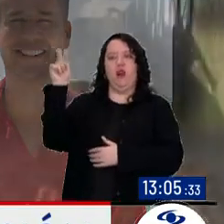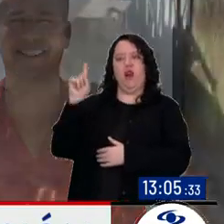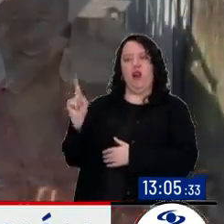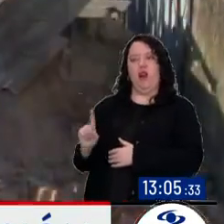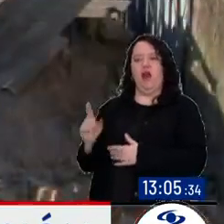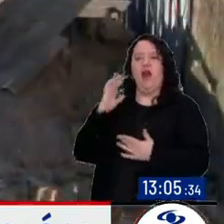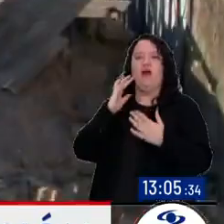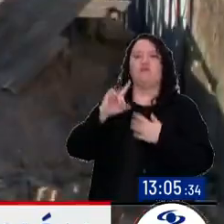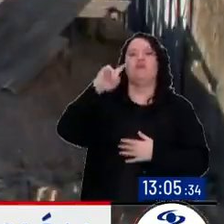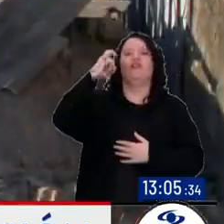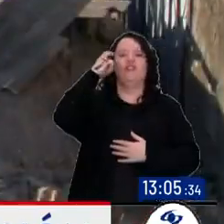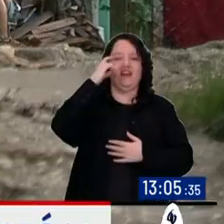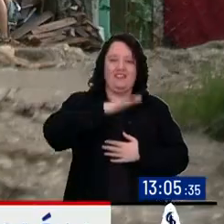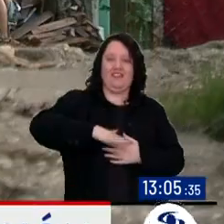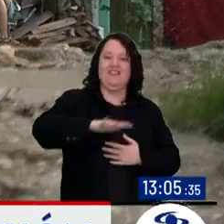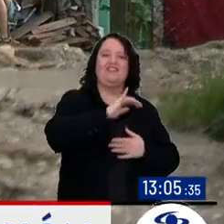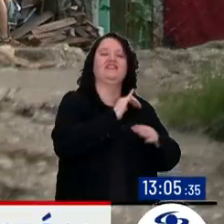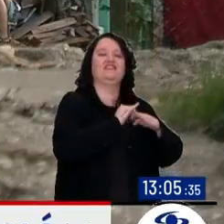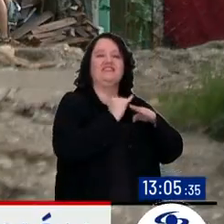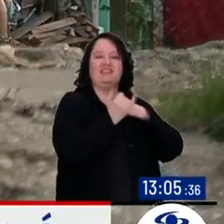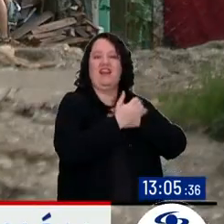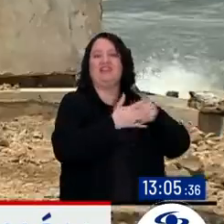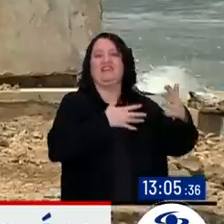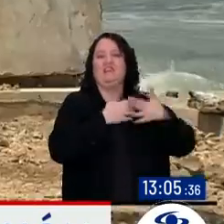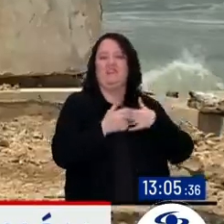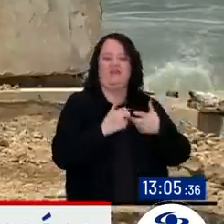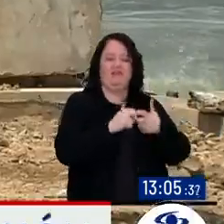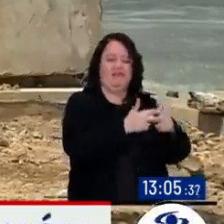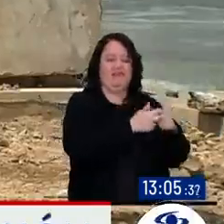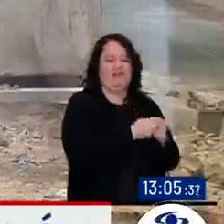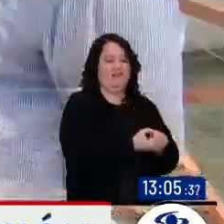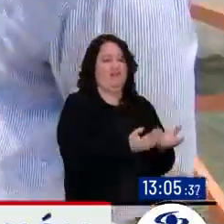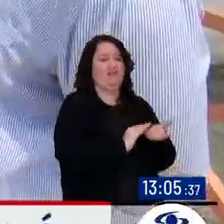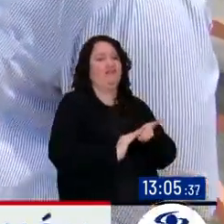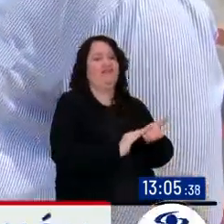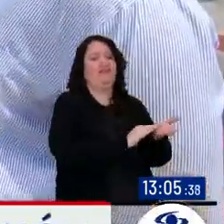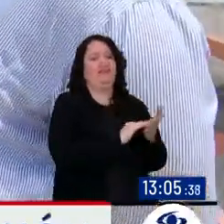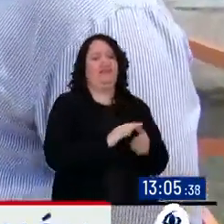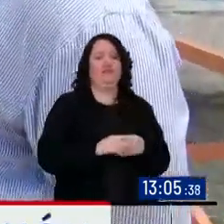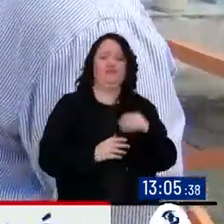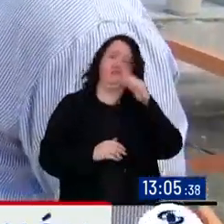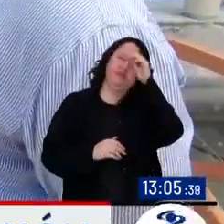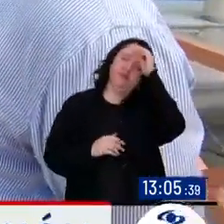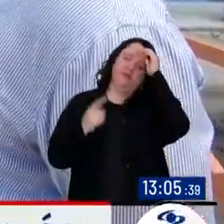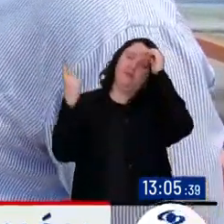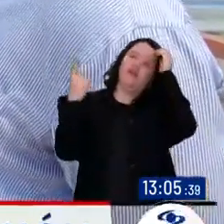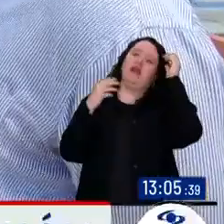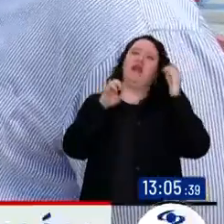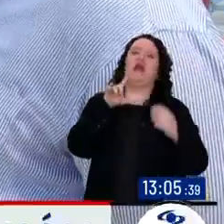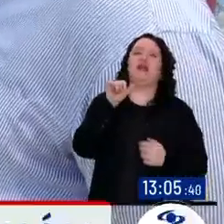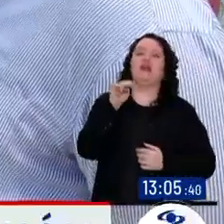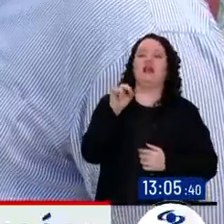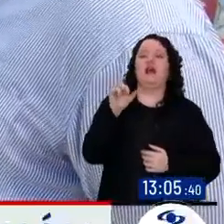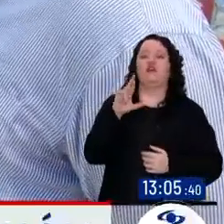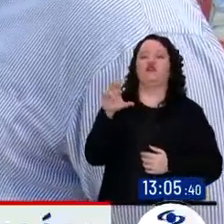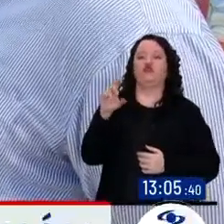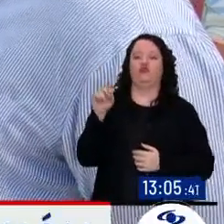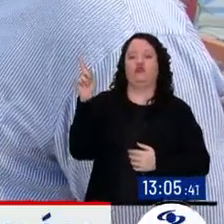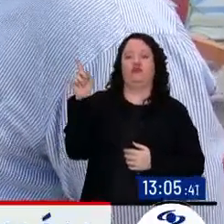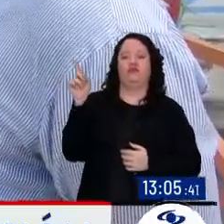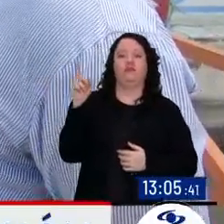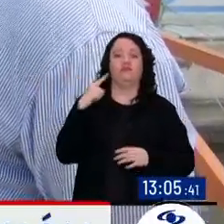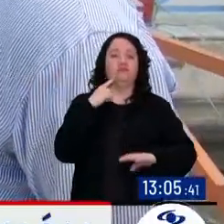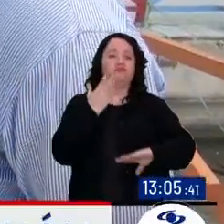Andrés, una isla con decenas de problemas por resolver. El candidato Erlit Arroyo, ¿cuál es su propuesta